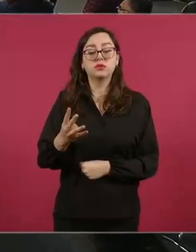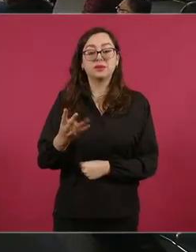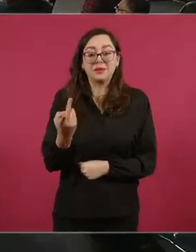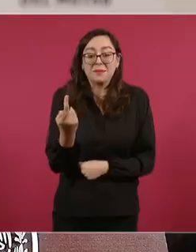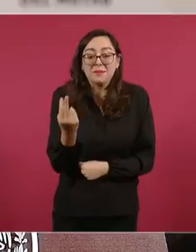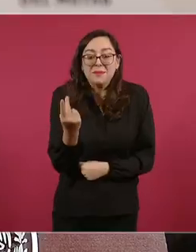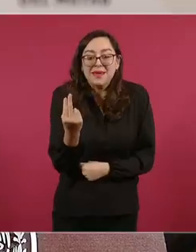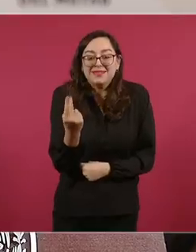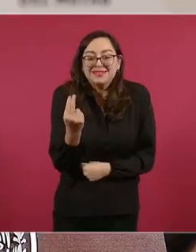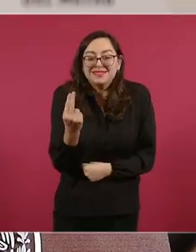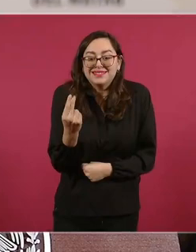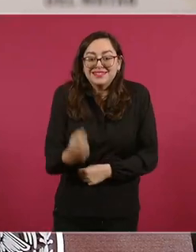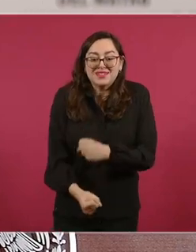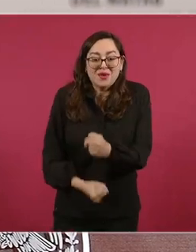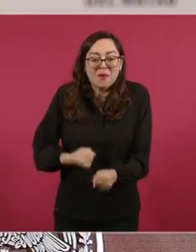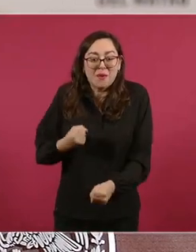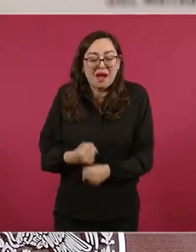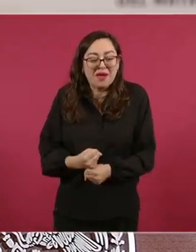25 años.